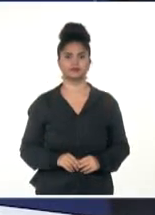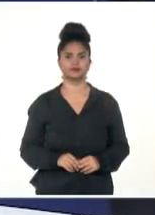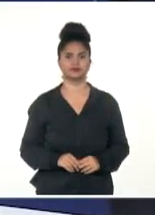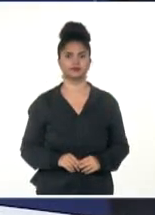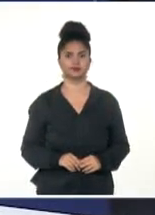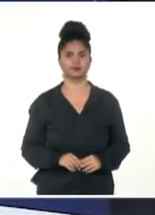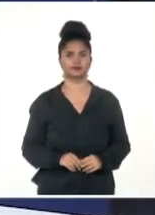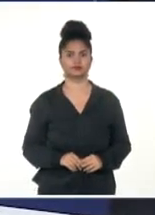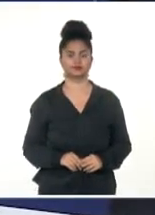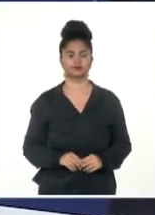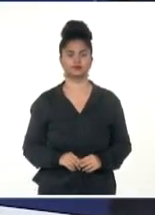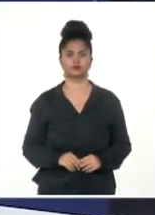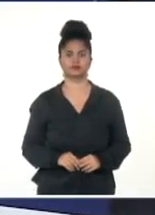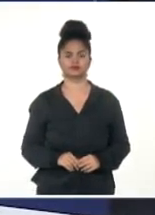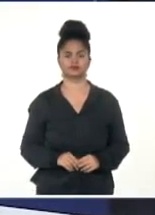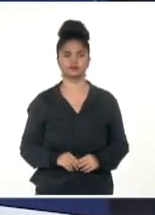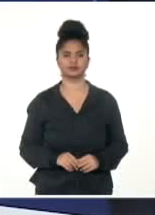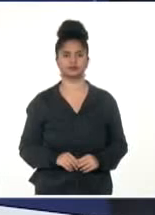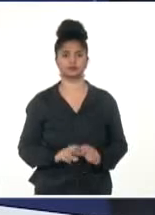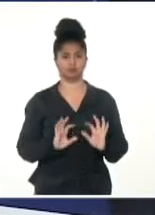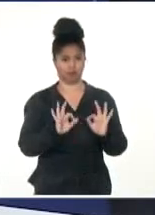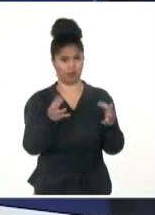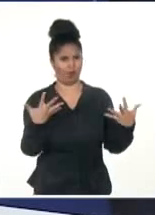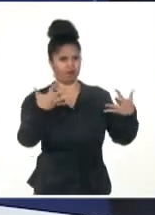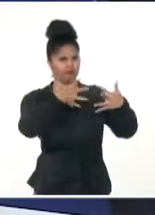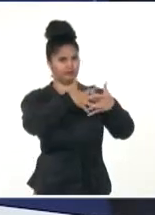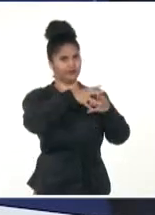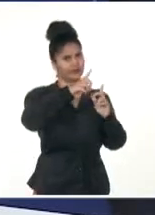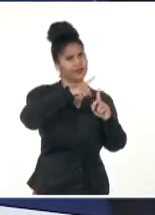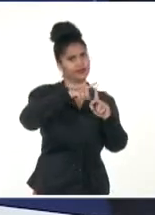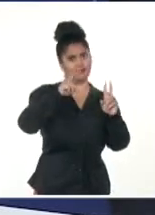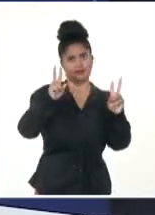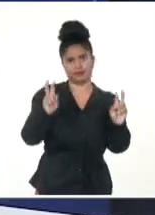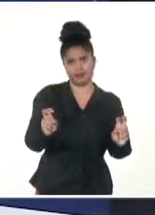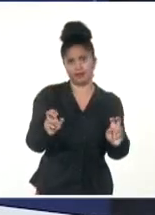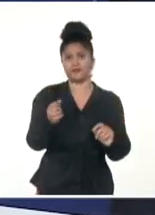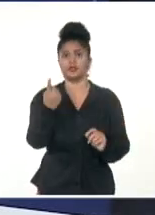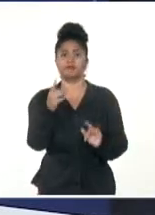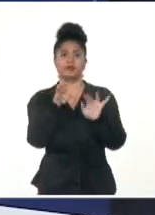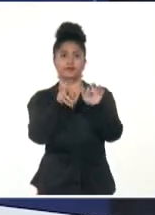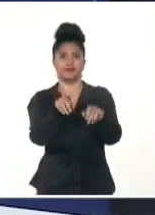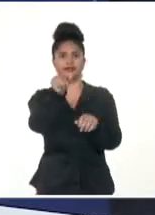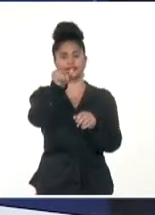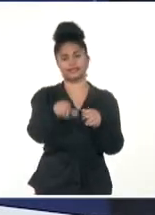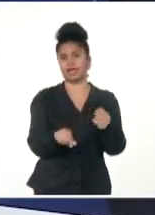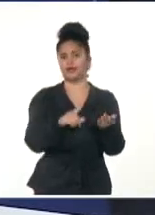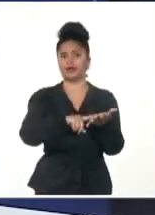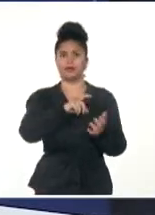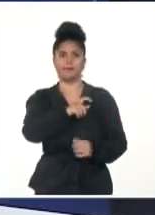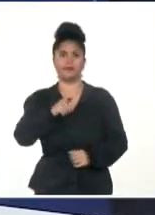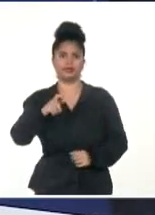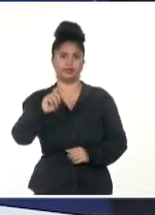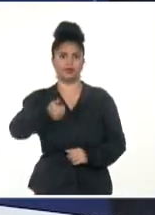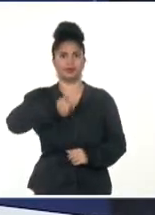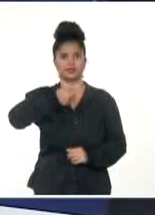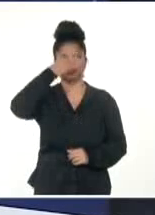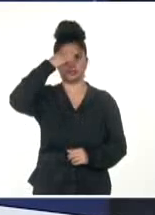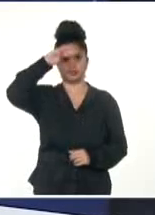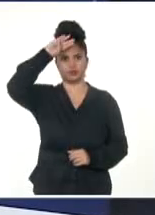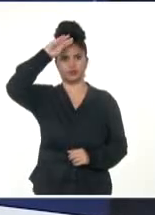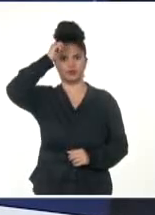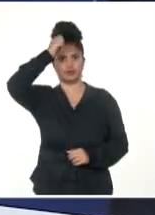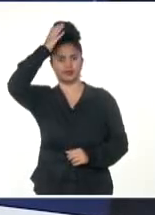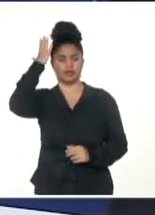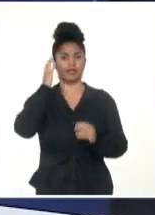Y a propósito de este tema, el primer secretario del Comité Central del Partido y presidente de la República de Cuba, Miguel Díaz-Canel Bermúdez, destacó hoy